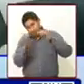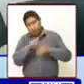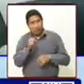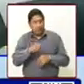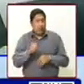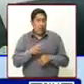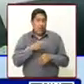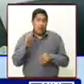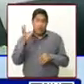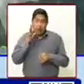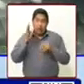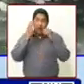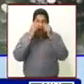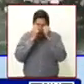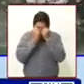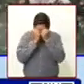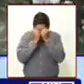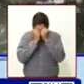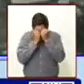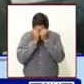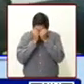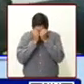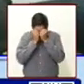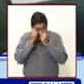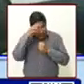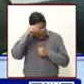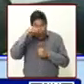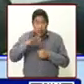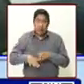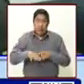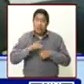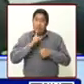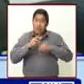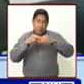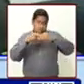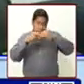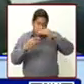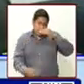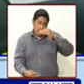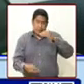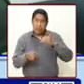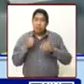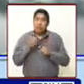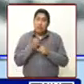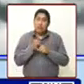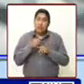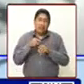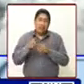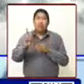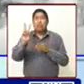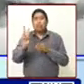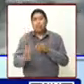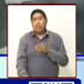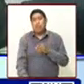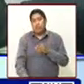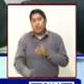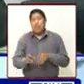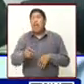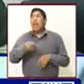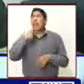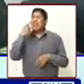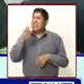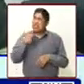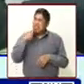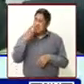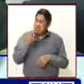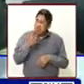y asimismo la madre manifiesta que el menor habría caído al río en forma accidental. Bueno, también nos refería,